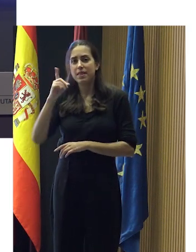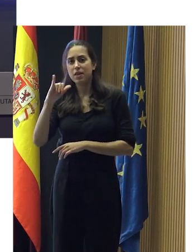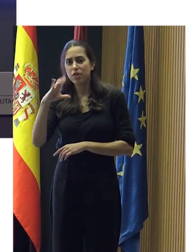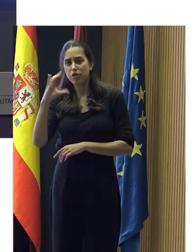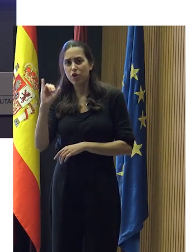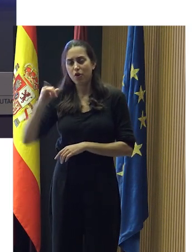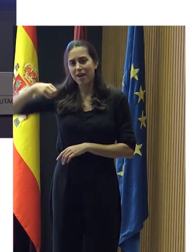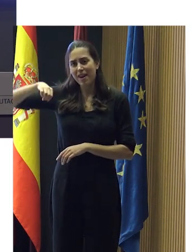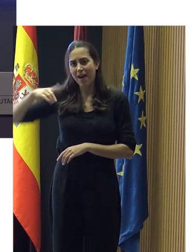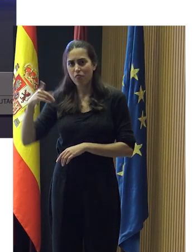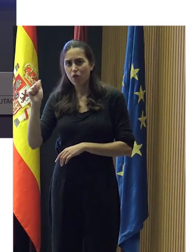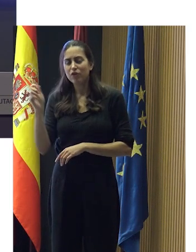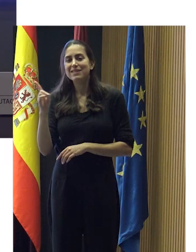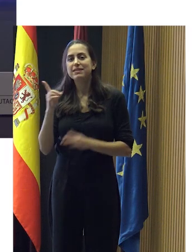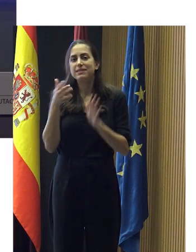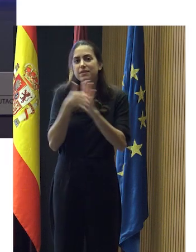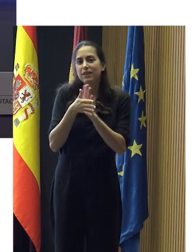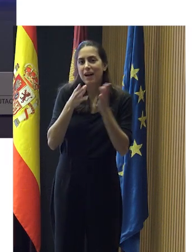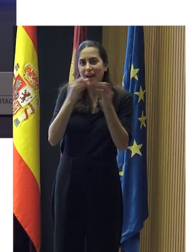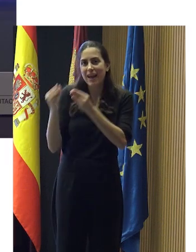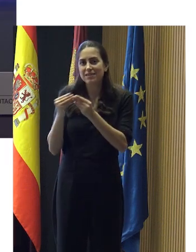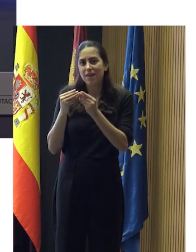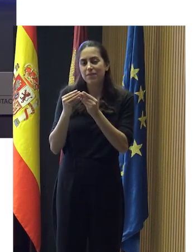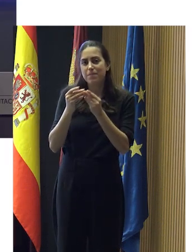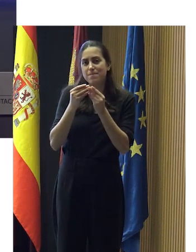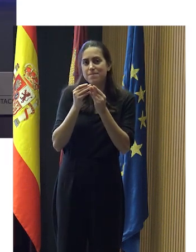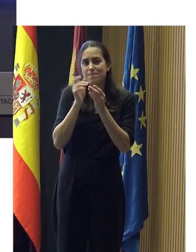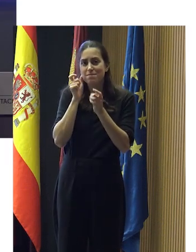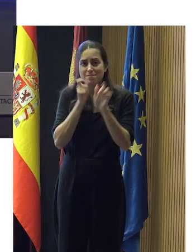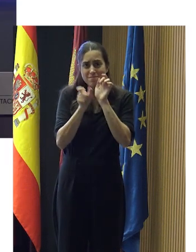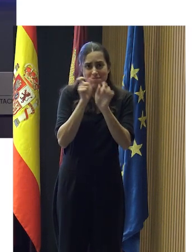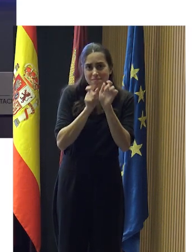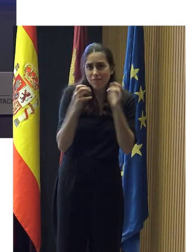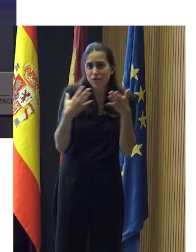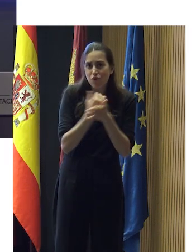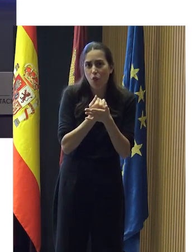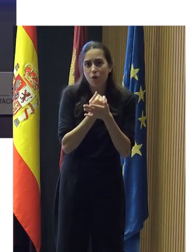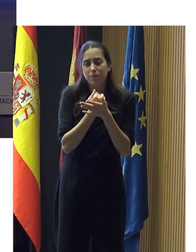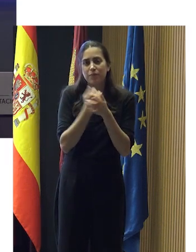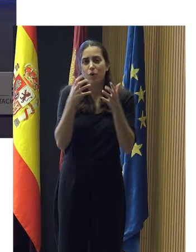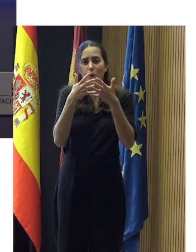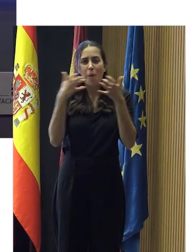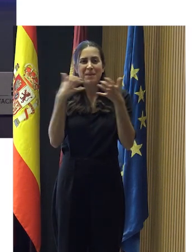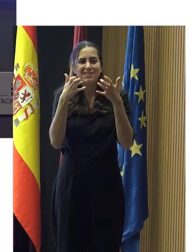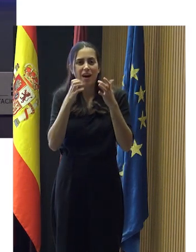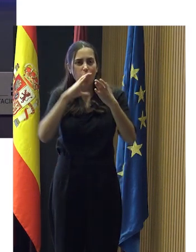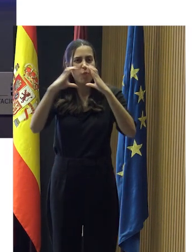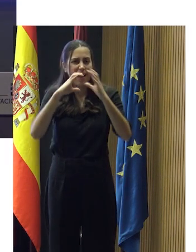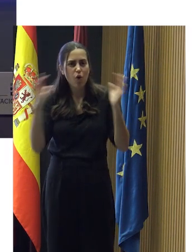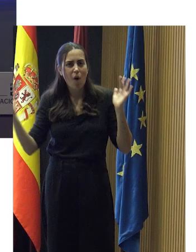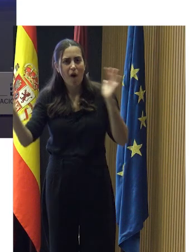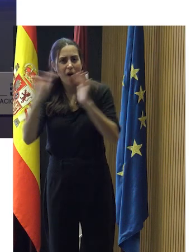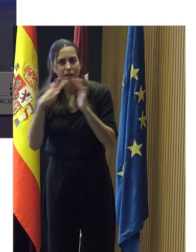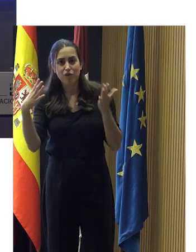factores secretados por la grasa, es decir, todas las palabras que ha emitido, que ha lanzado, todo el mensaje que ha lanzado, y lo que hemos